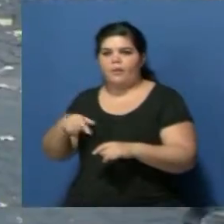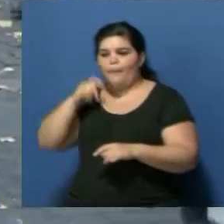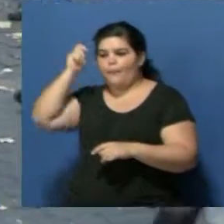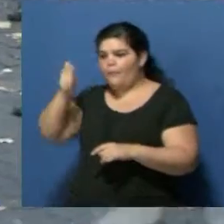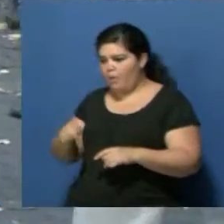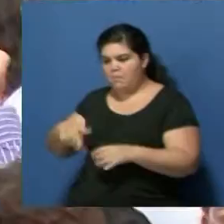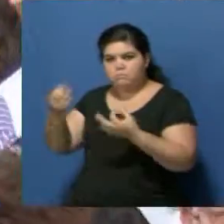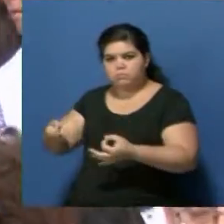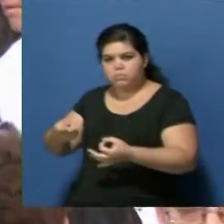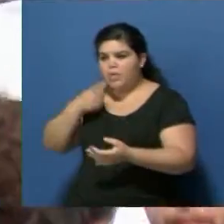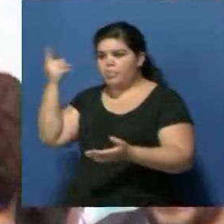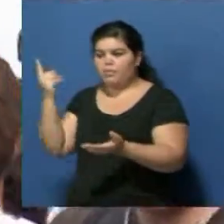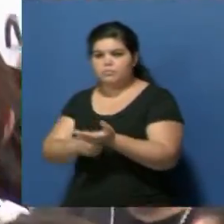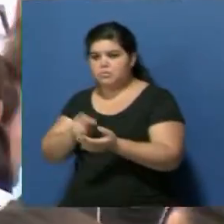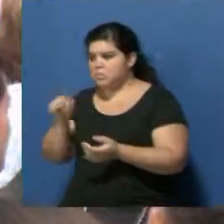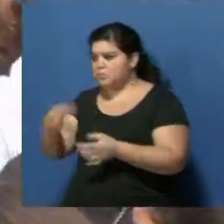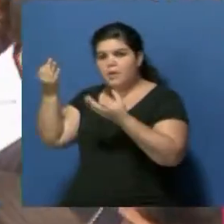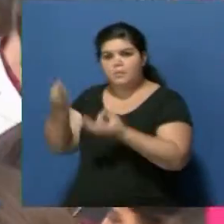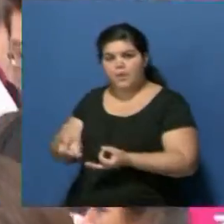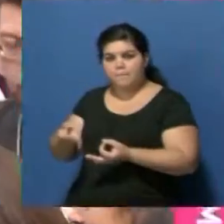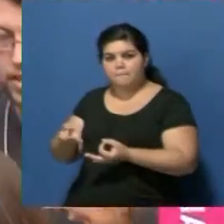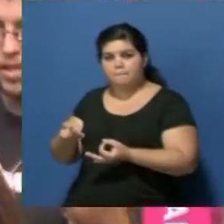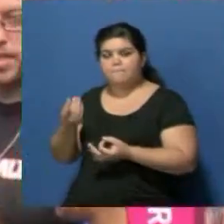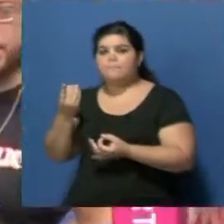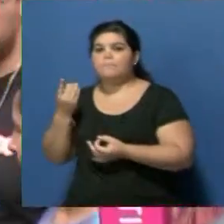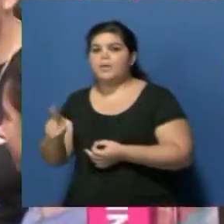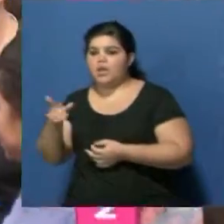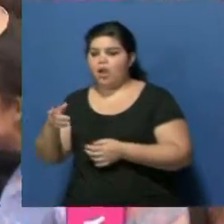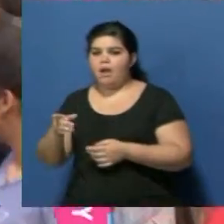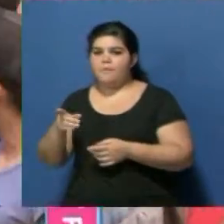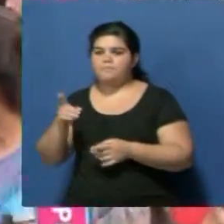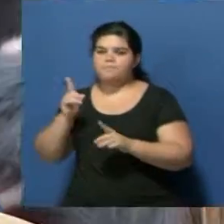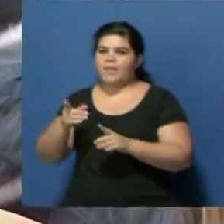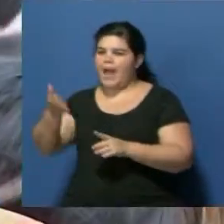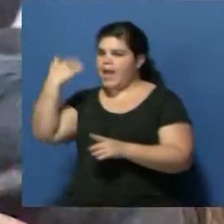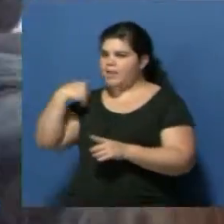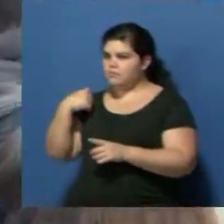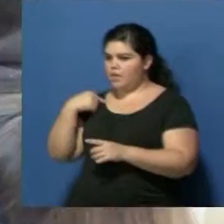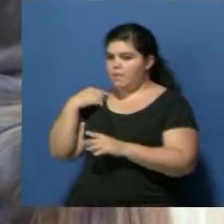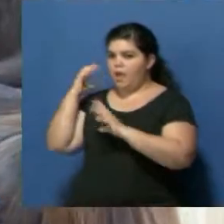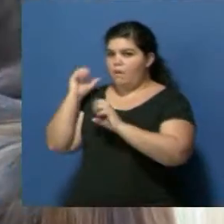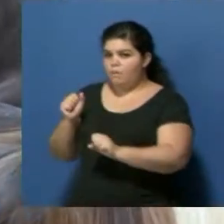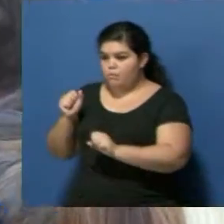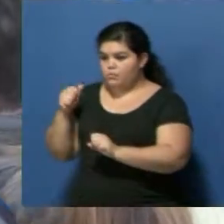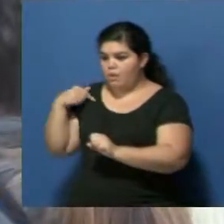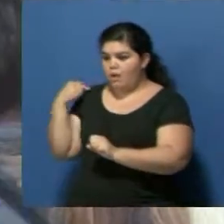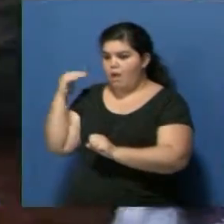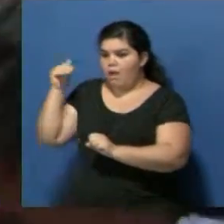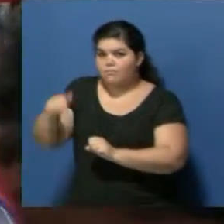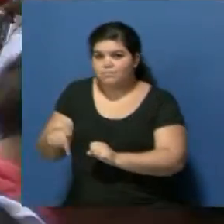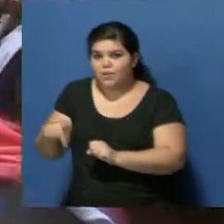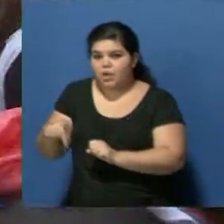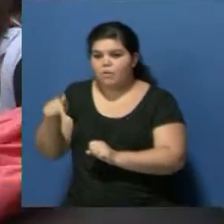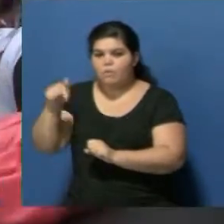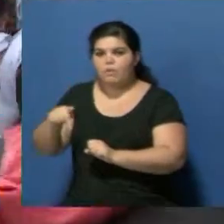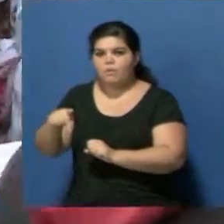dictar, pero sí sé que si eso mismo que me pasó en ese momento hubiese pasado hoy, con la repercusión que tuvo este caso, sí sé